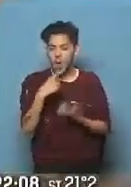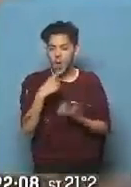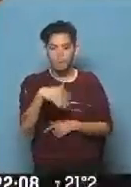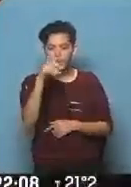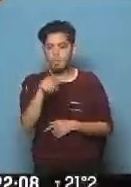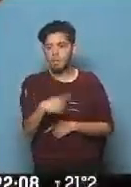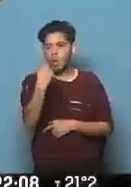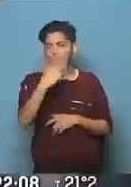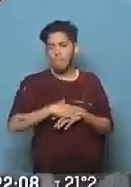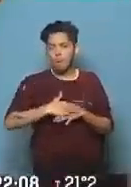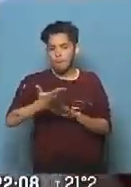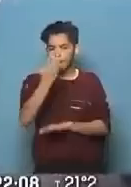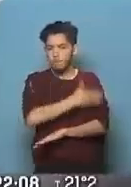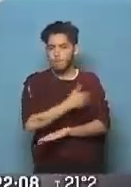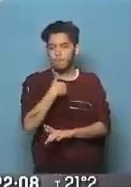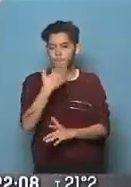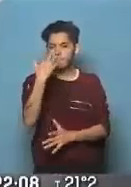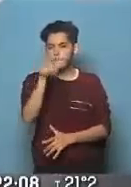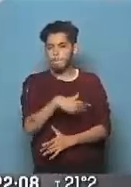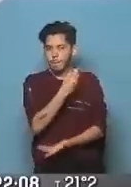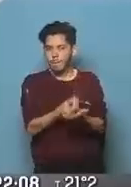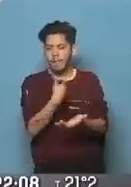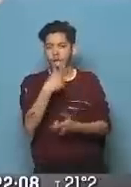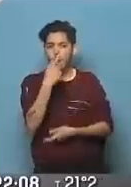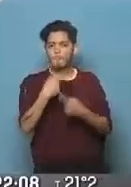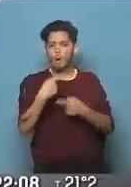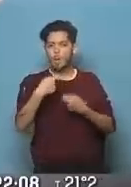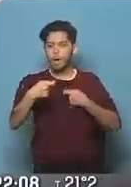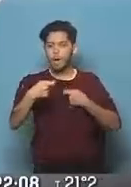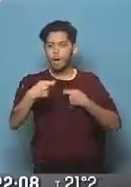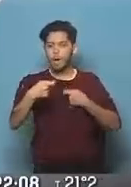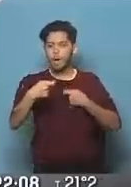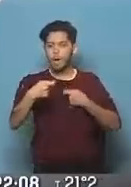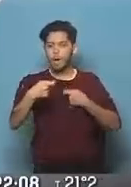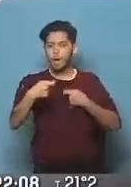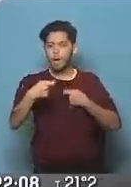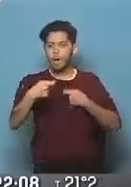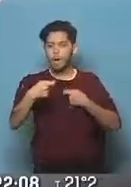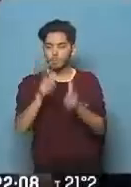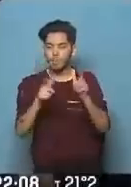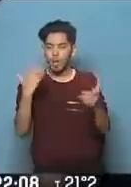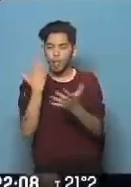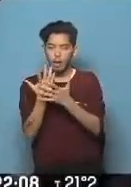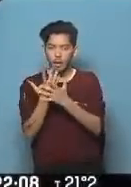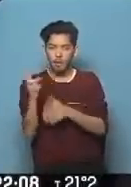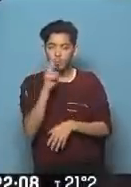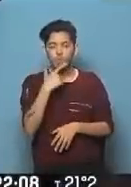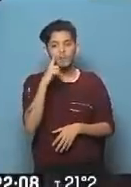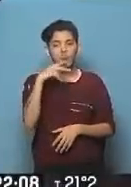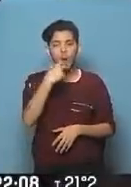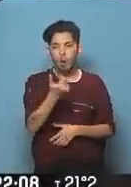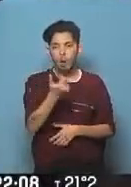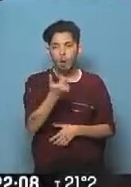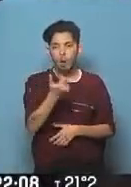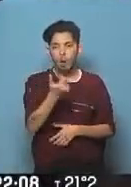momento considerado el candidato de los mercados, quien no logró entusiasmar al electorado de derecha, mientras que la ambientalista Silva continúa